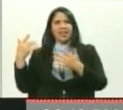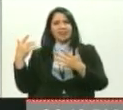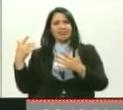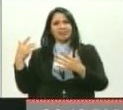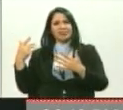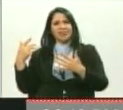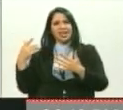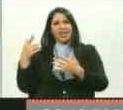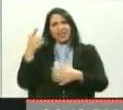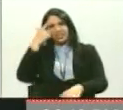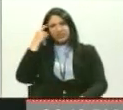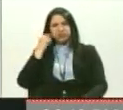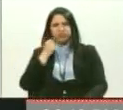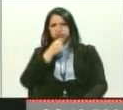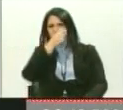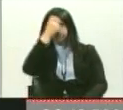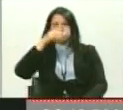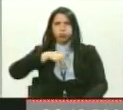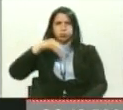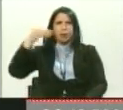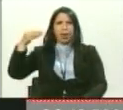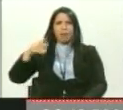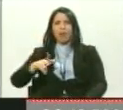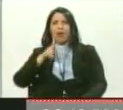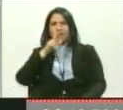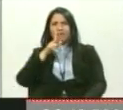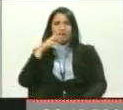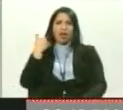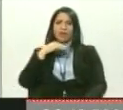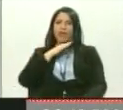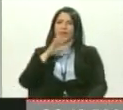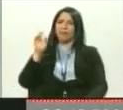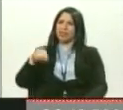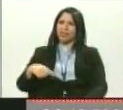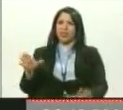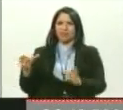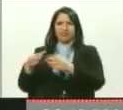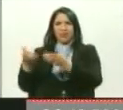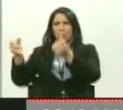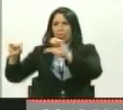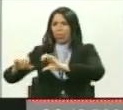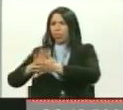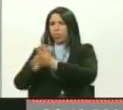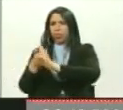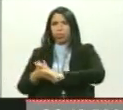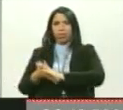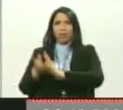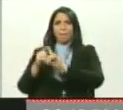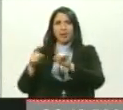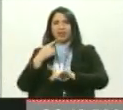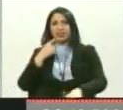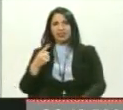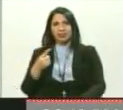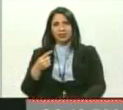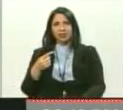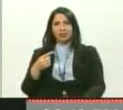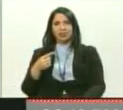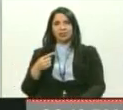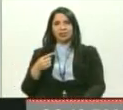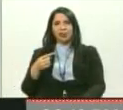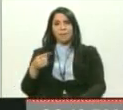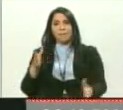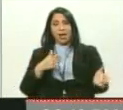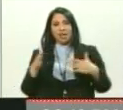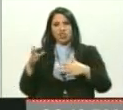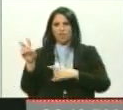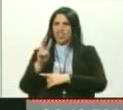el alma, todos ellos se unen en un coro pesimista, destructivo, para decir desde marzo, Venezuela